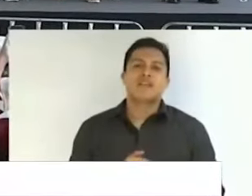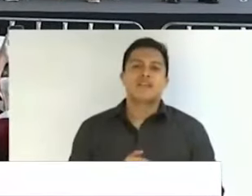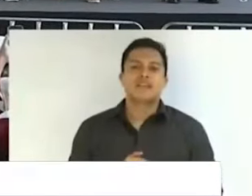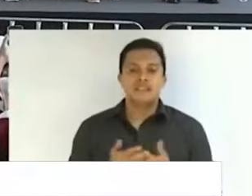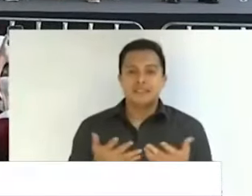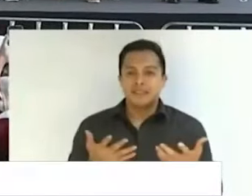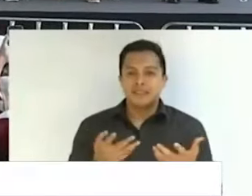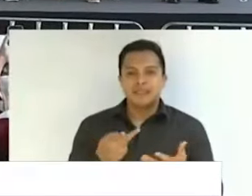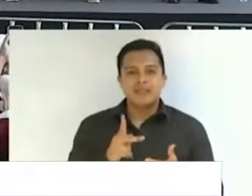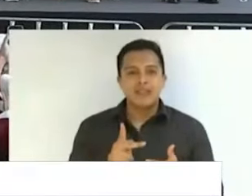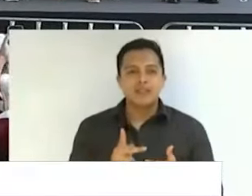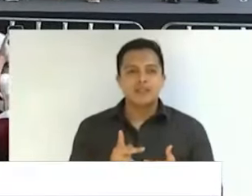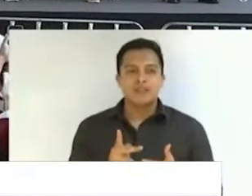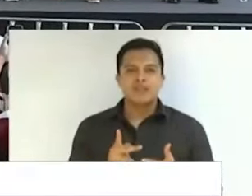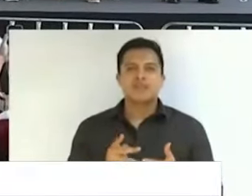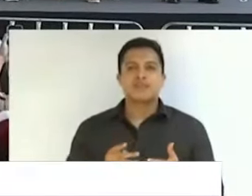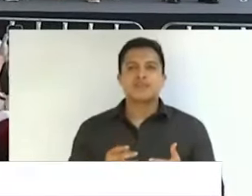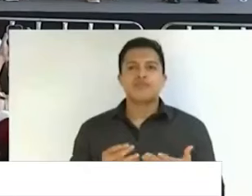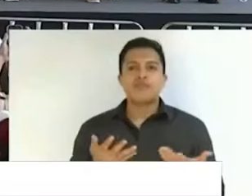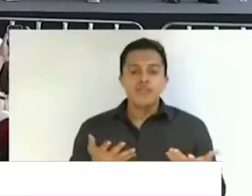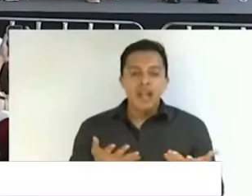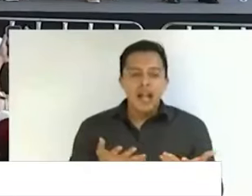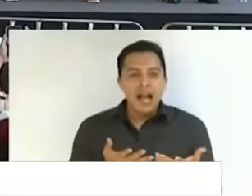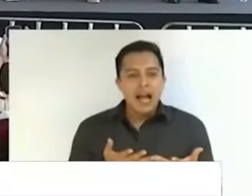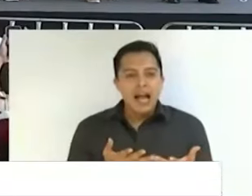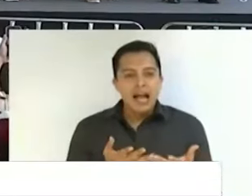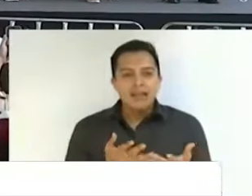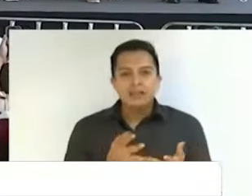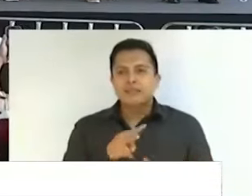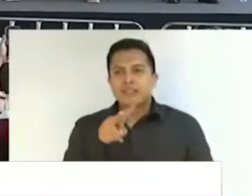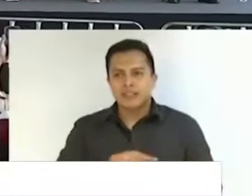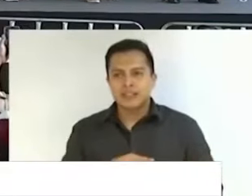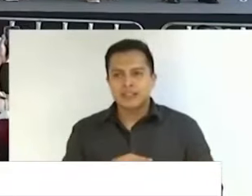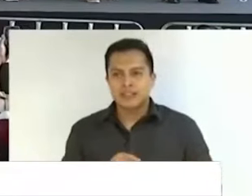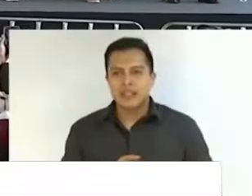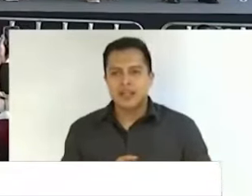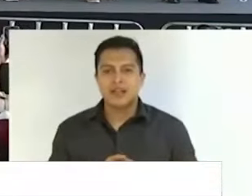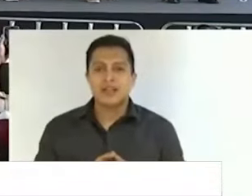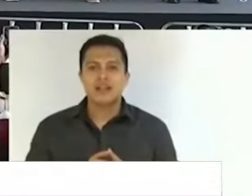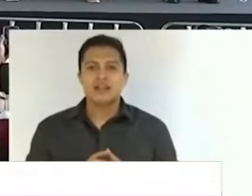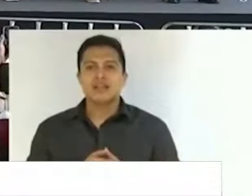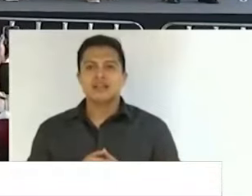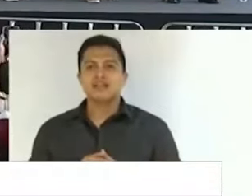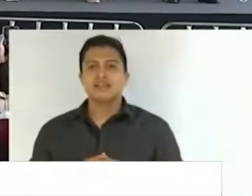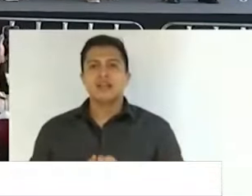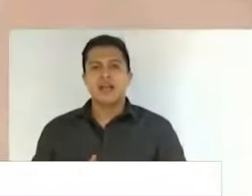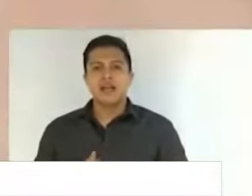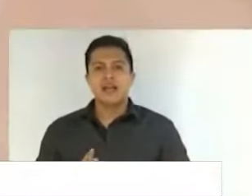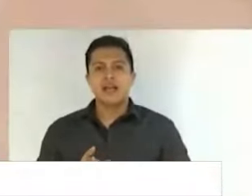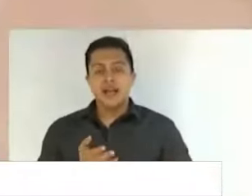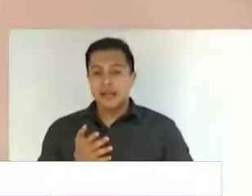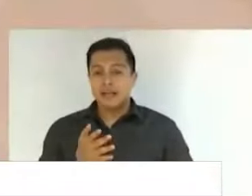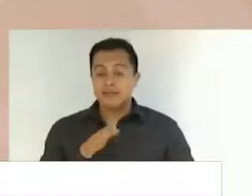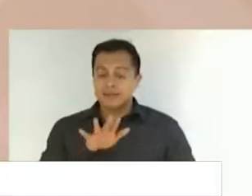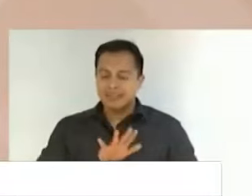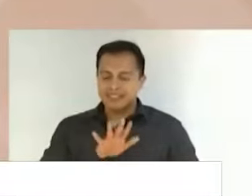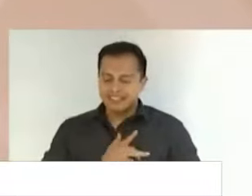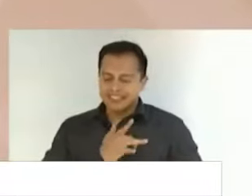suaviza con las ligeras gotas contenidas en las pupilas, pero que amenazan con recorrer